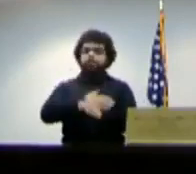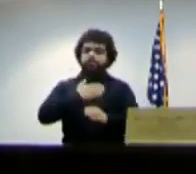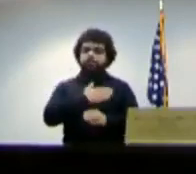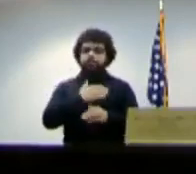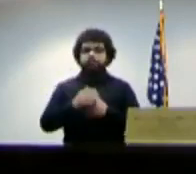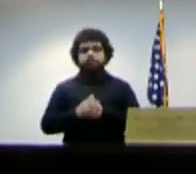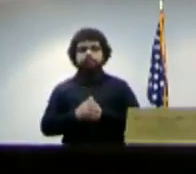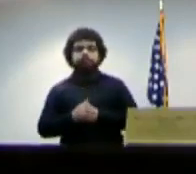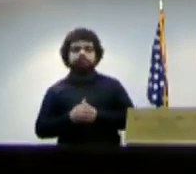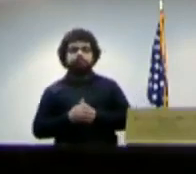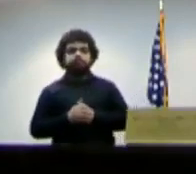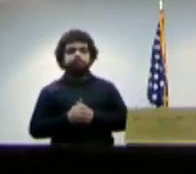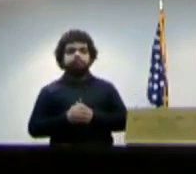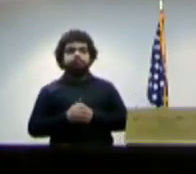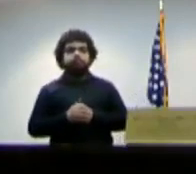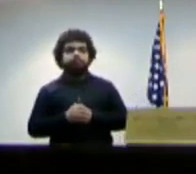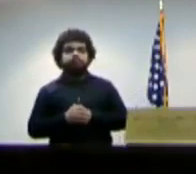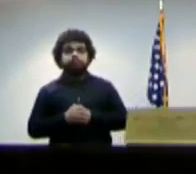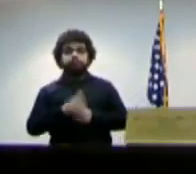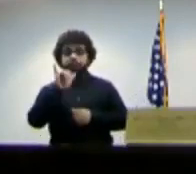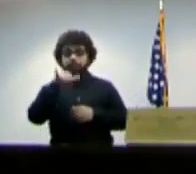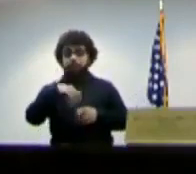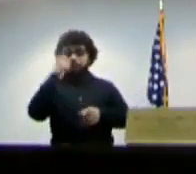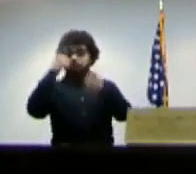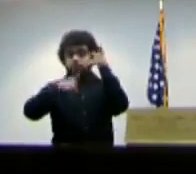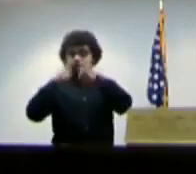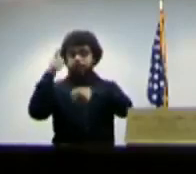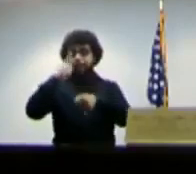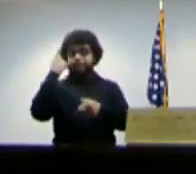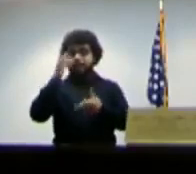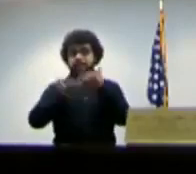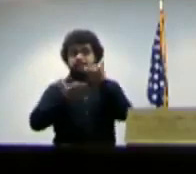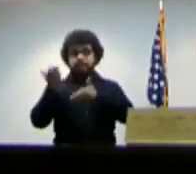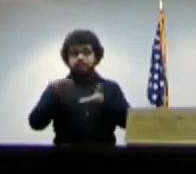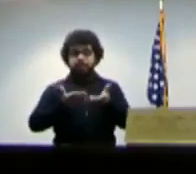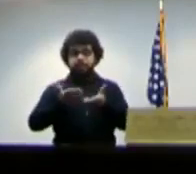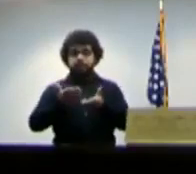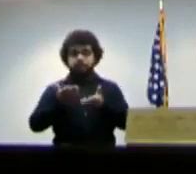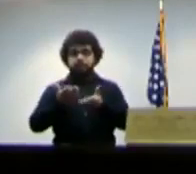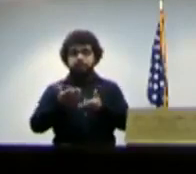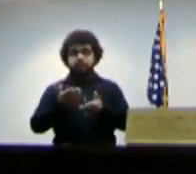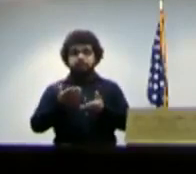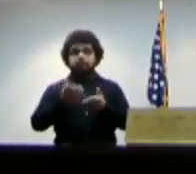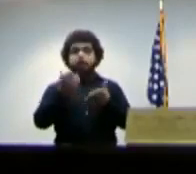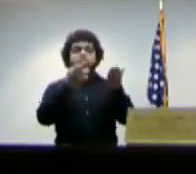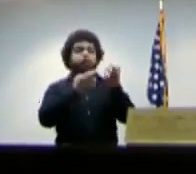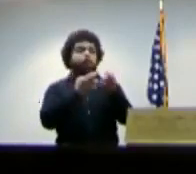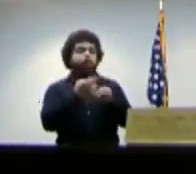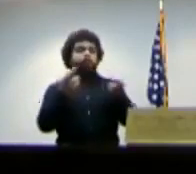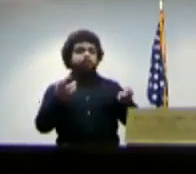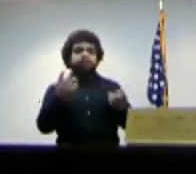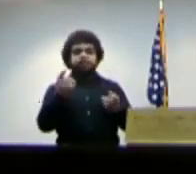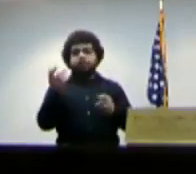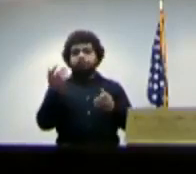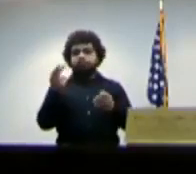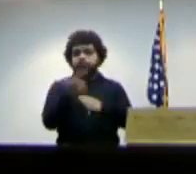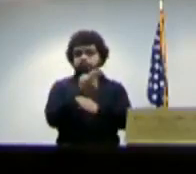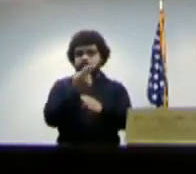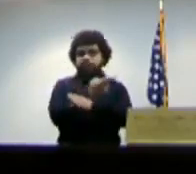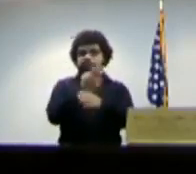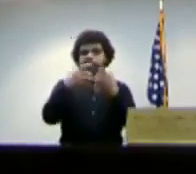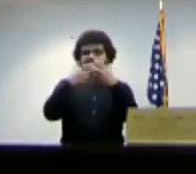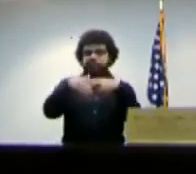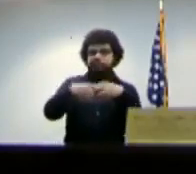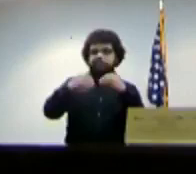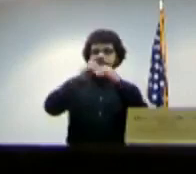Los alcances de servicio básicamente fueron los recursos que utilizaba transmisión y distribución para darle apoyo a